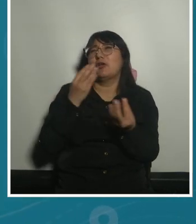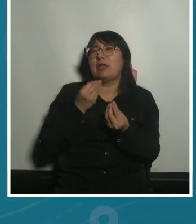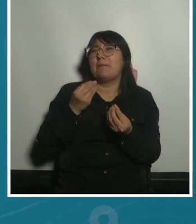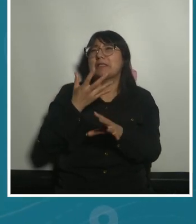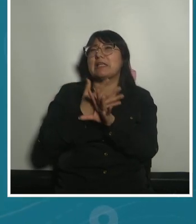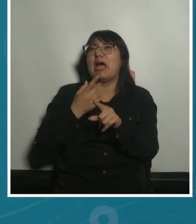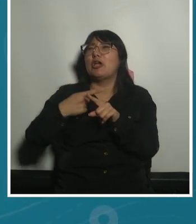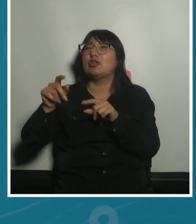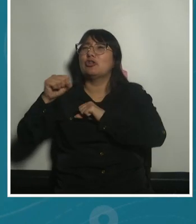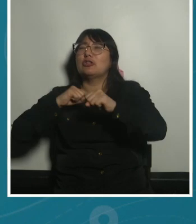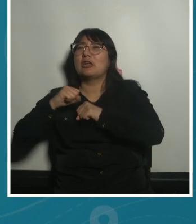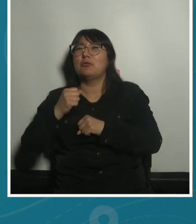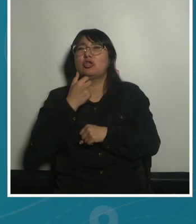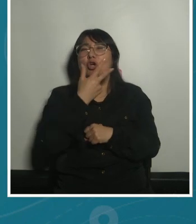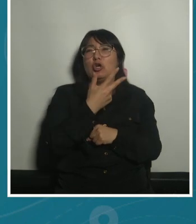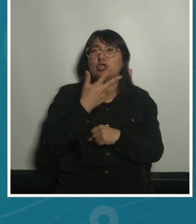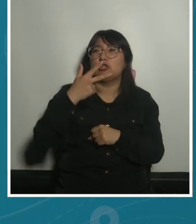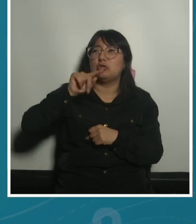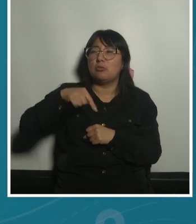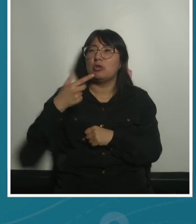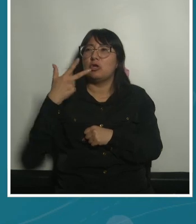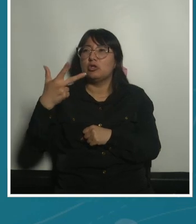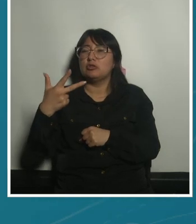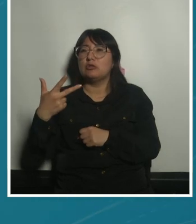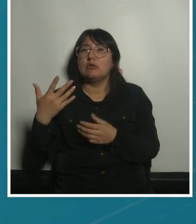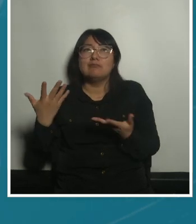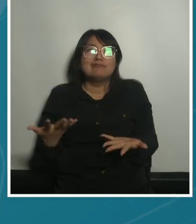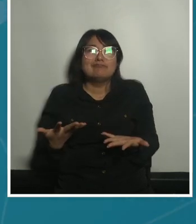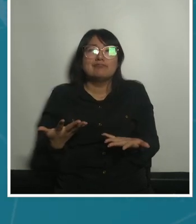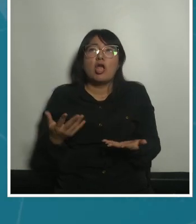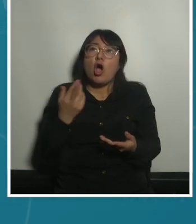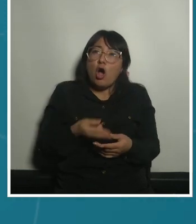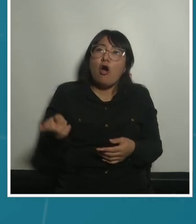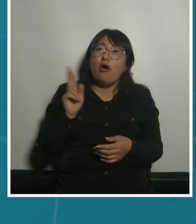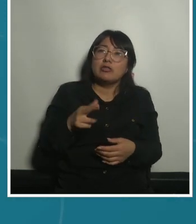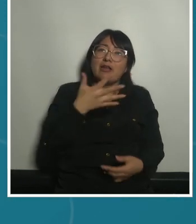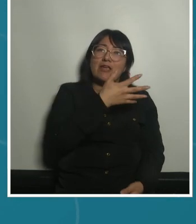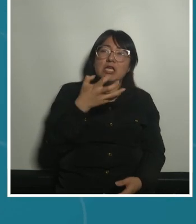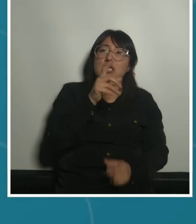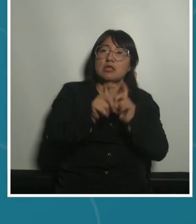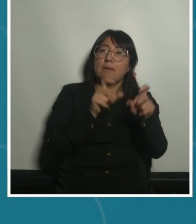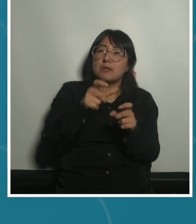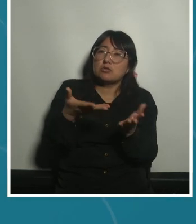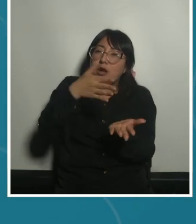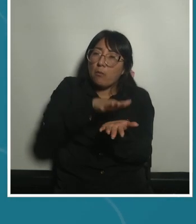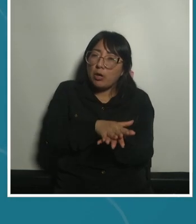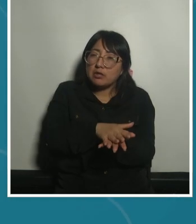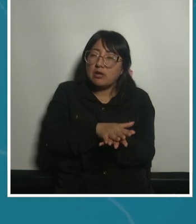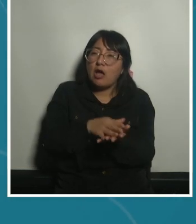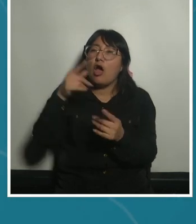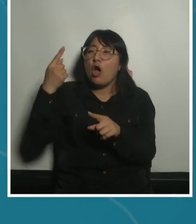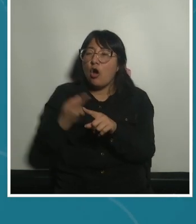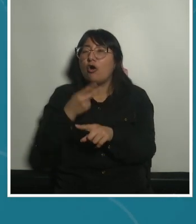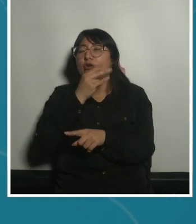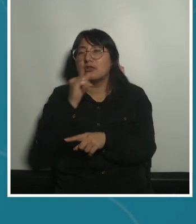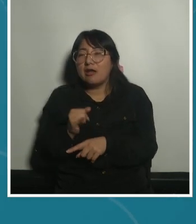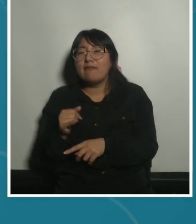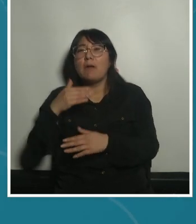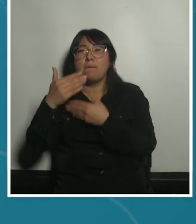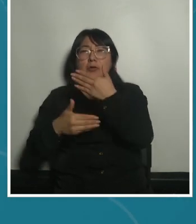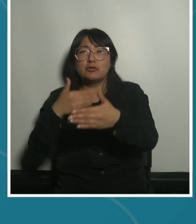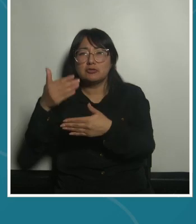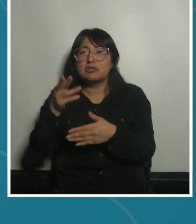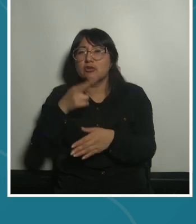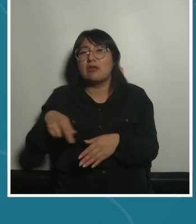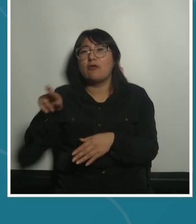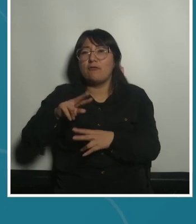sabemos nuevamente 500 personas más muertas, nuevamente reconstrucción cuantiosa y cuántos procesos de reconstrucción entonces vamos a